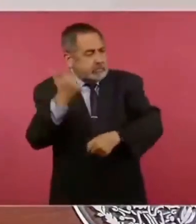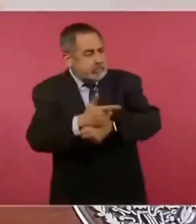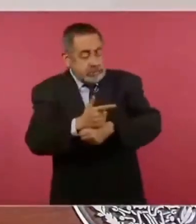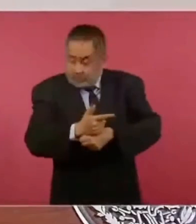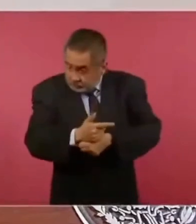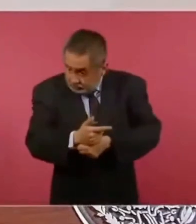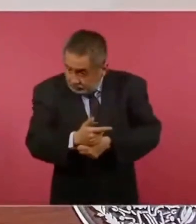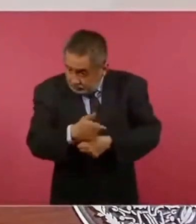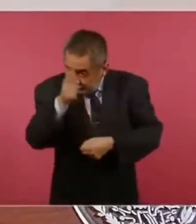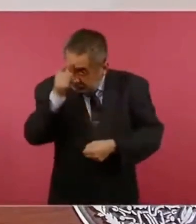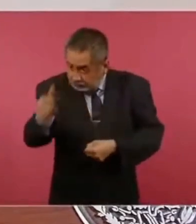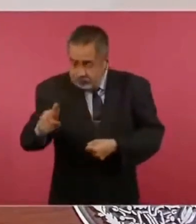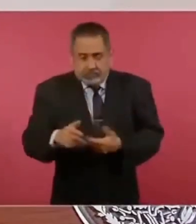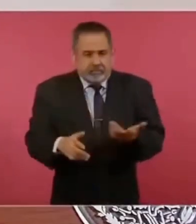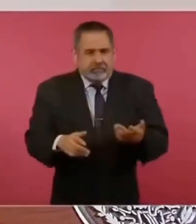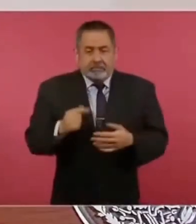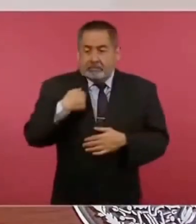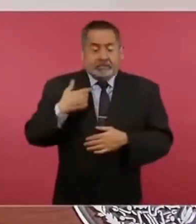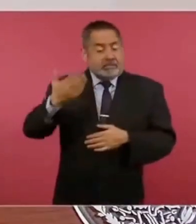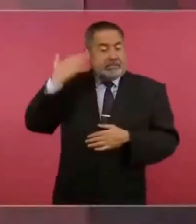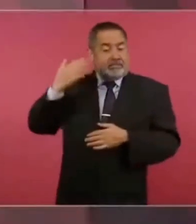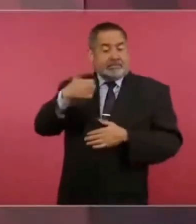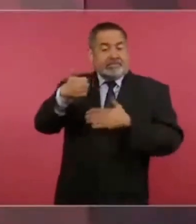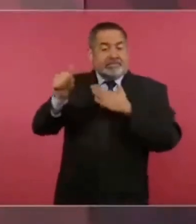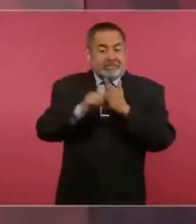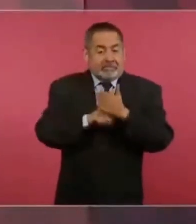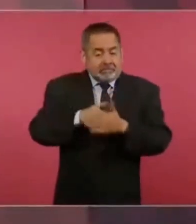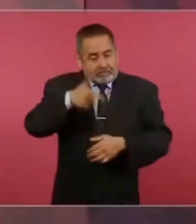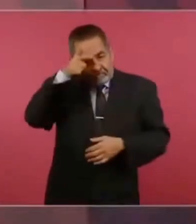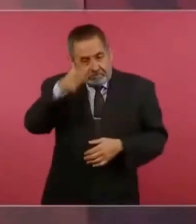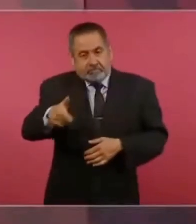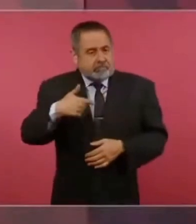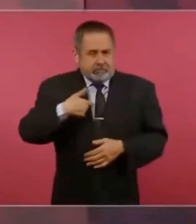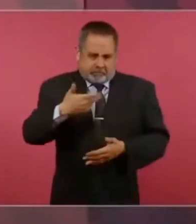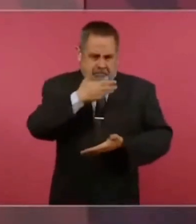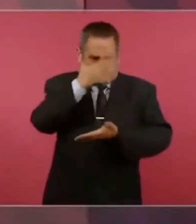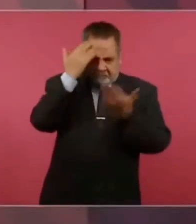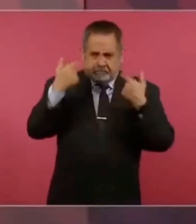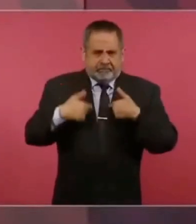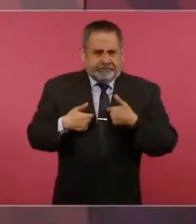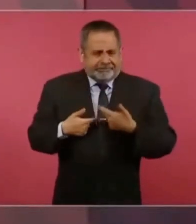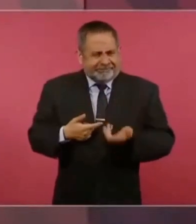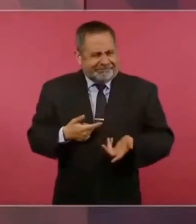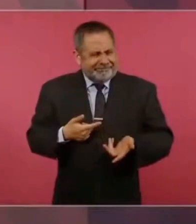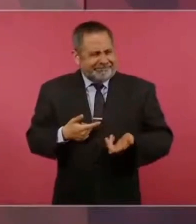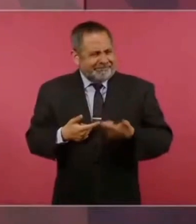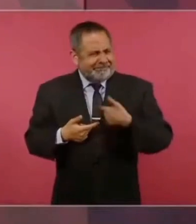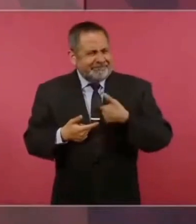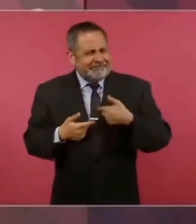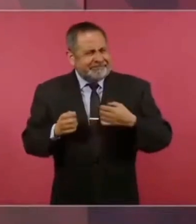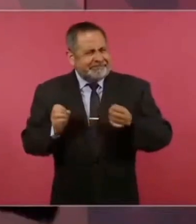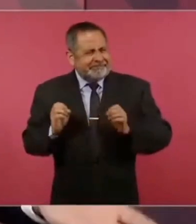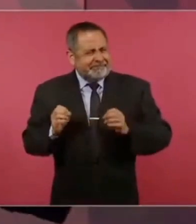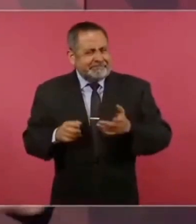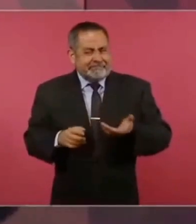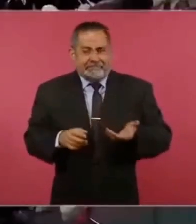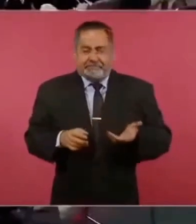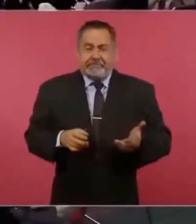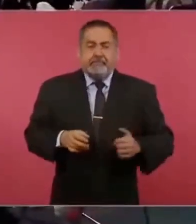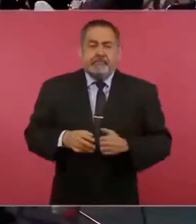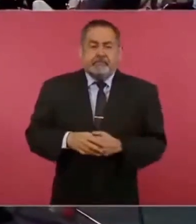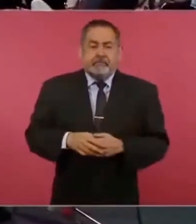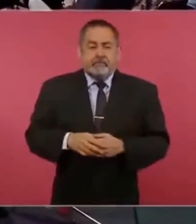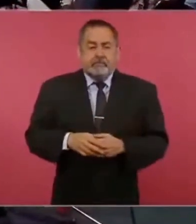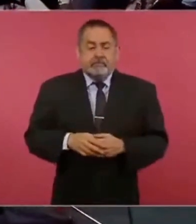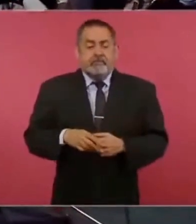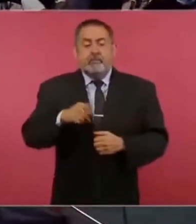nada que ver, les digo, hace 6 meses me enteré. Hasta un señor